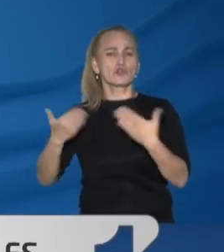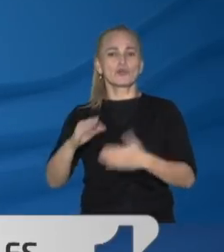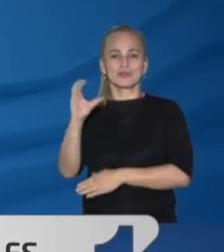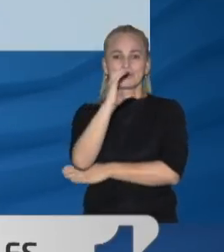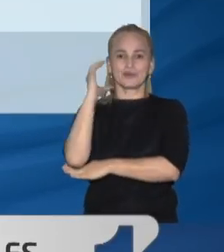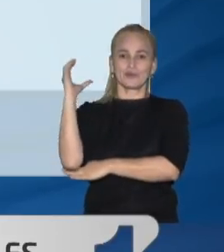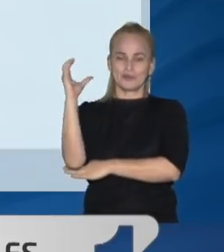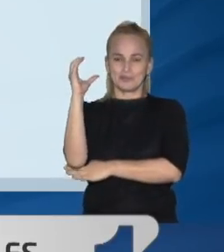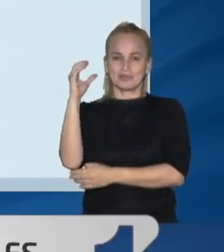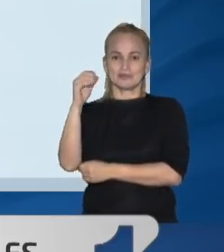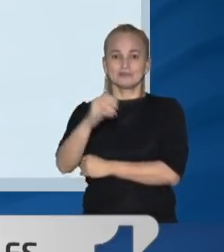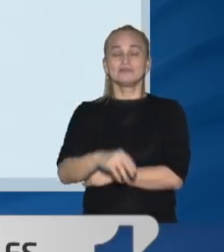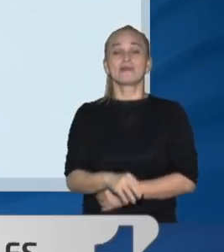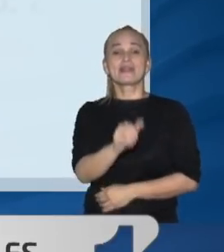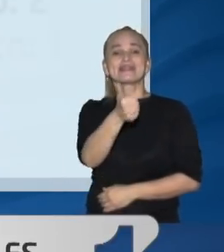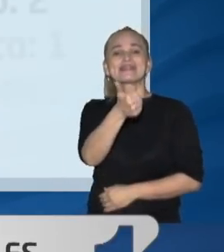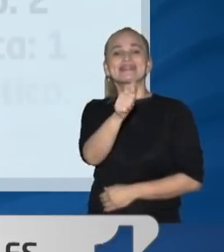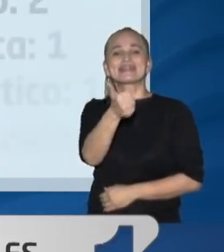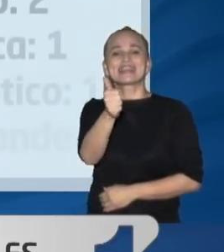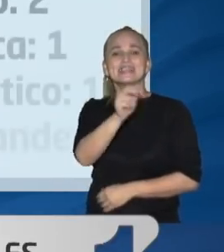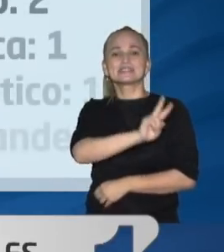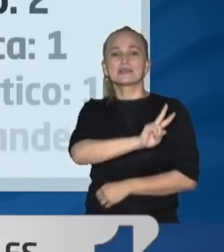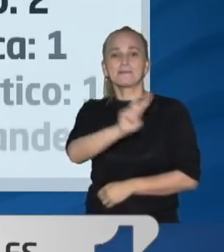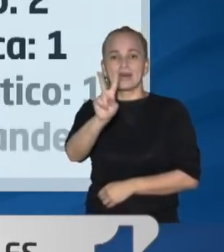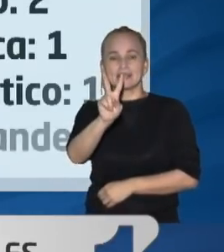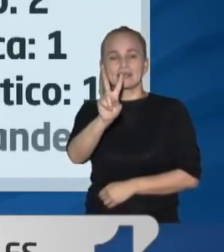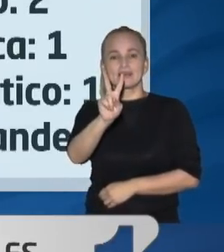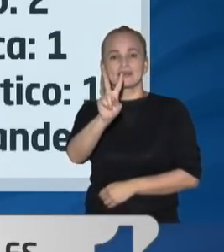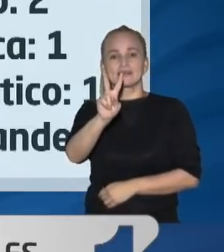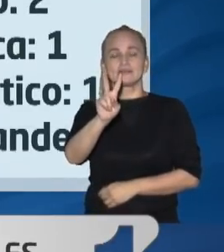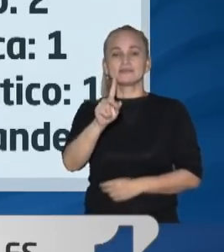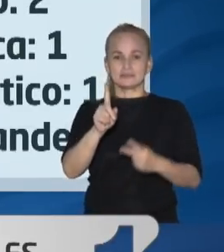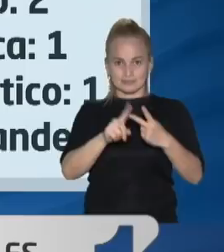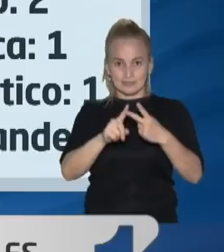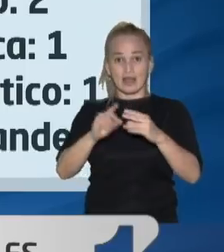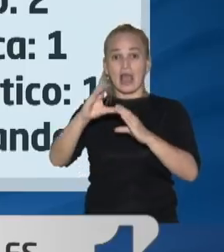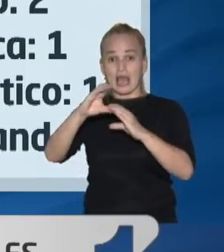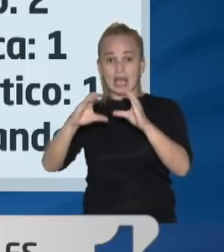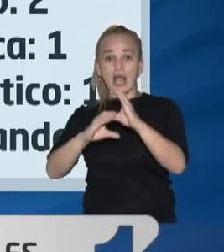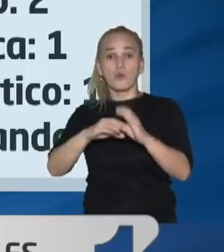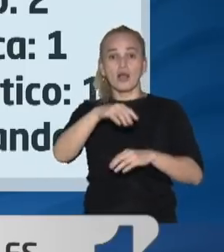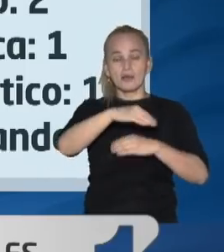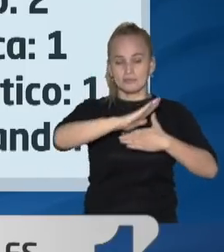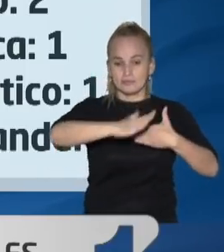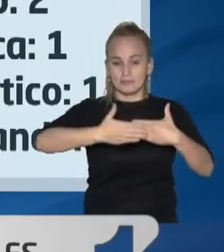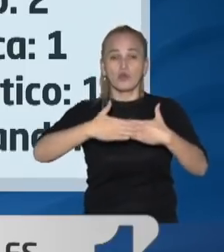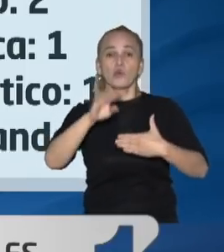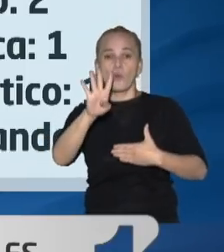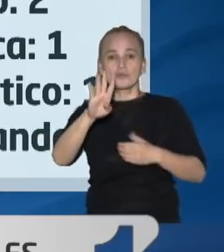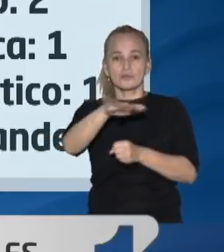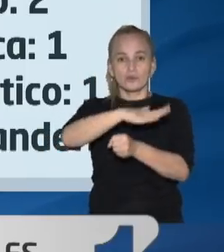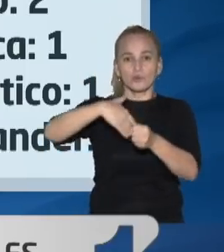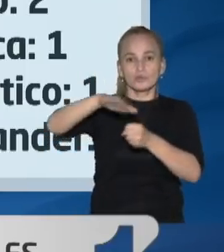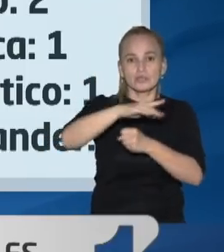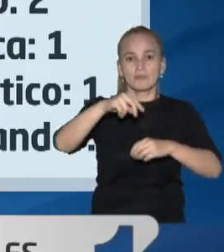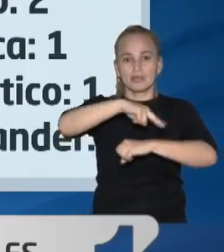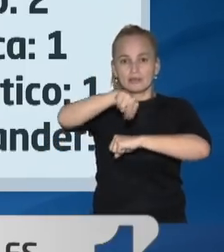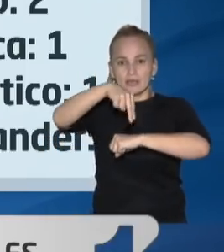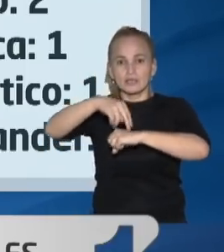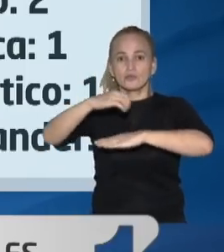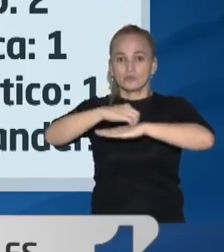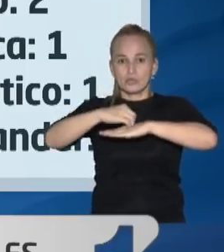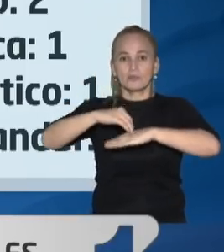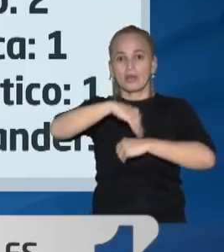país. 10 en el Valle del Cauca, el departamento vecino, Cauca, cuenta con 4 bloqueos. Cundinamarca, Nariño, Tolima